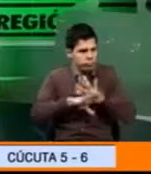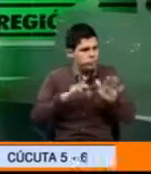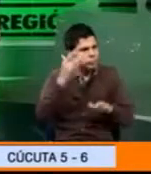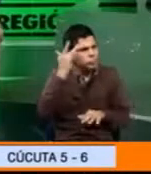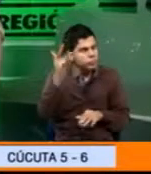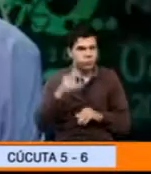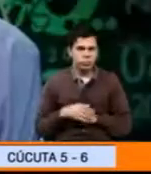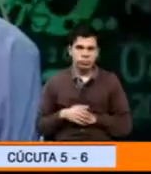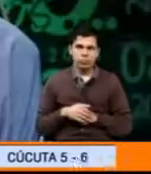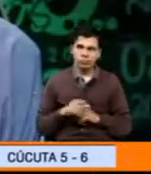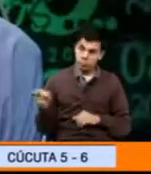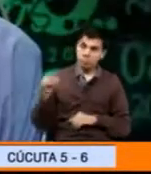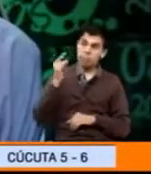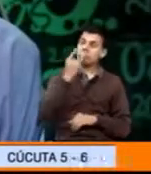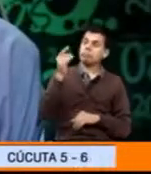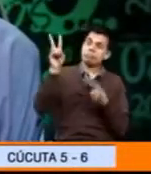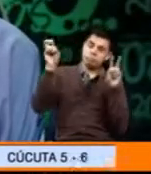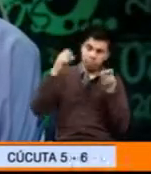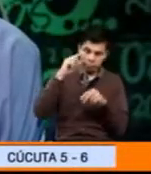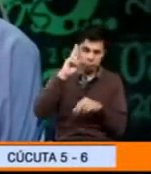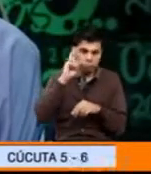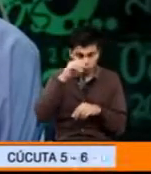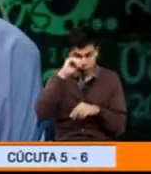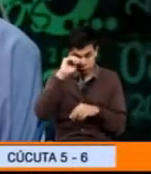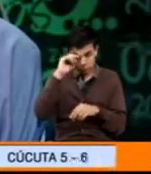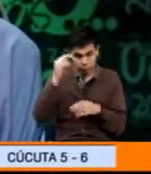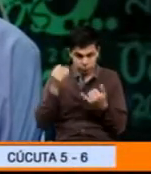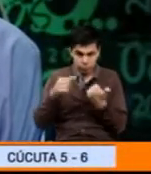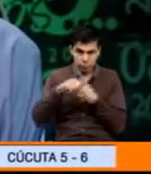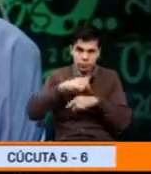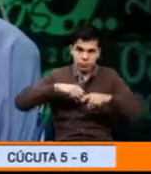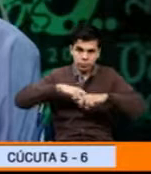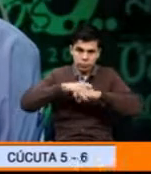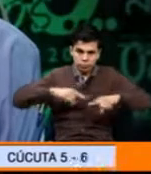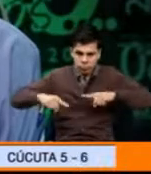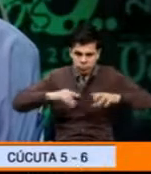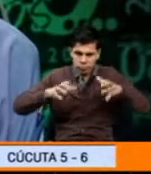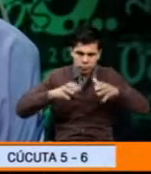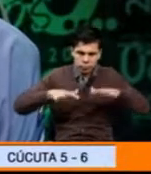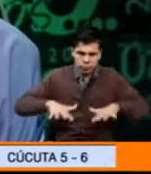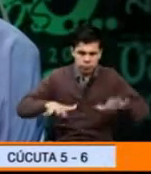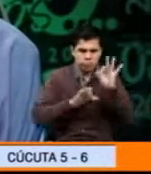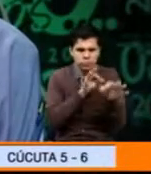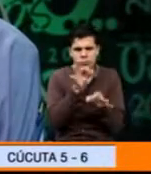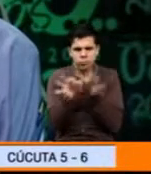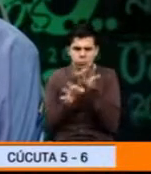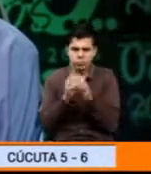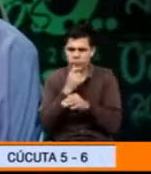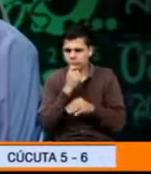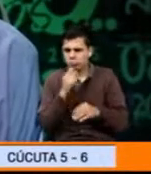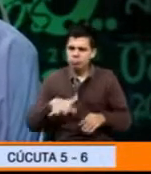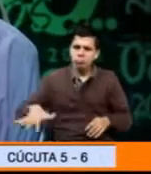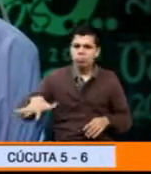un tema bien interesante. La administración de parques ha venido tomando algunas decisiones para conservar y preservar el